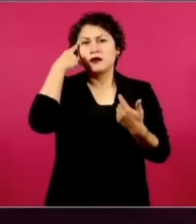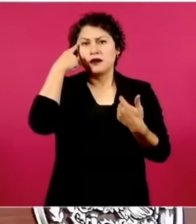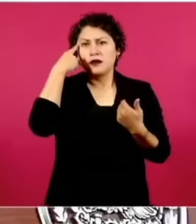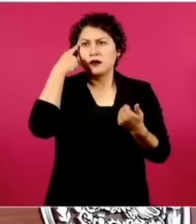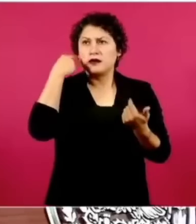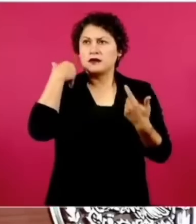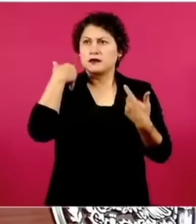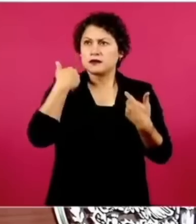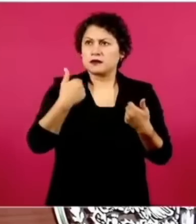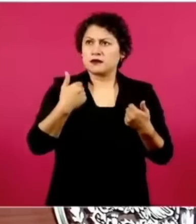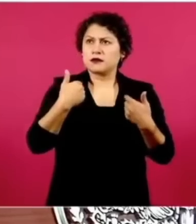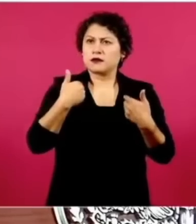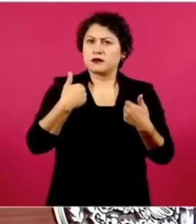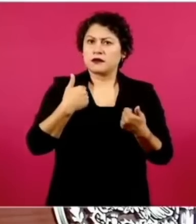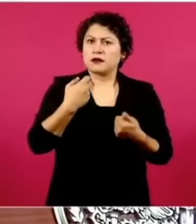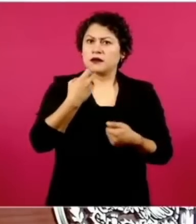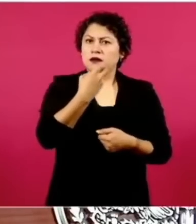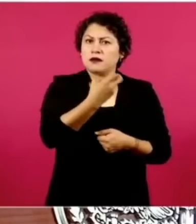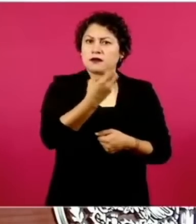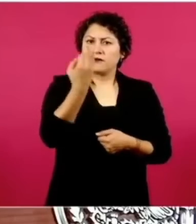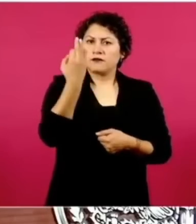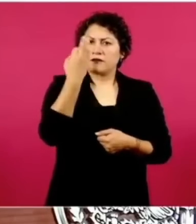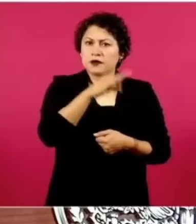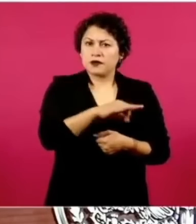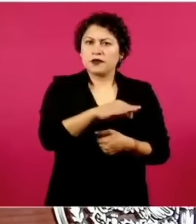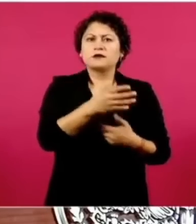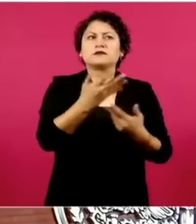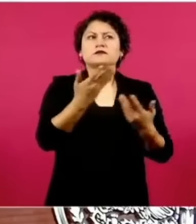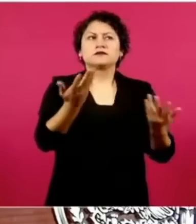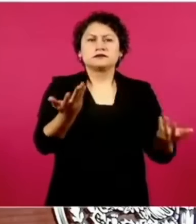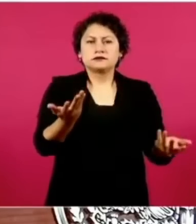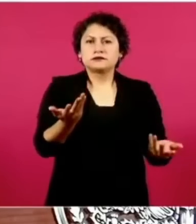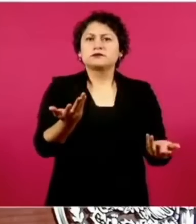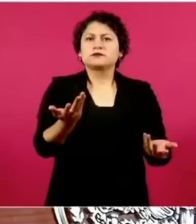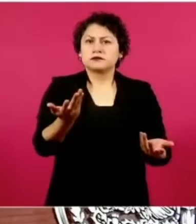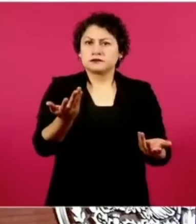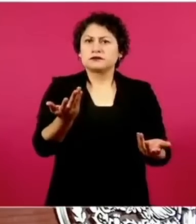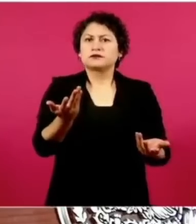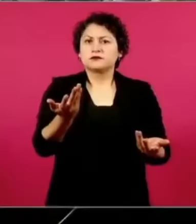es ficticio, que no son ciudadanos